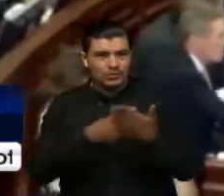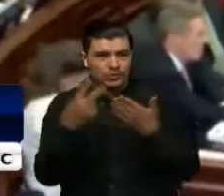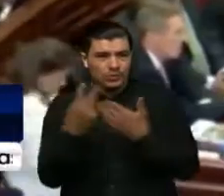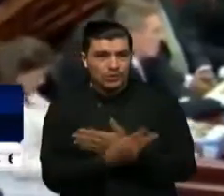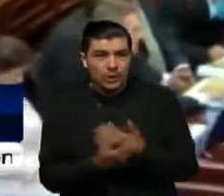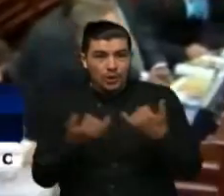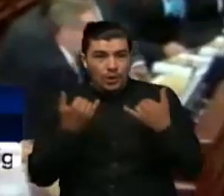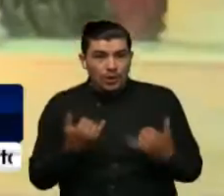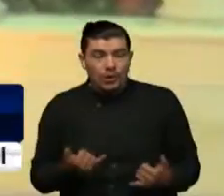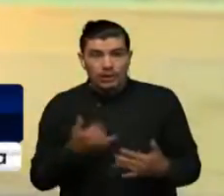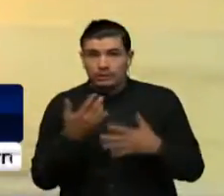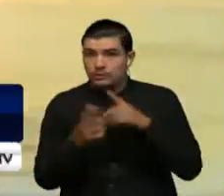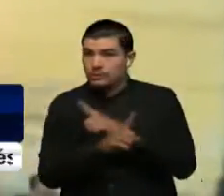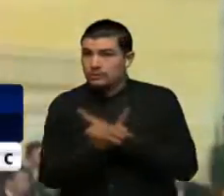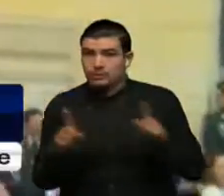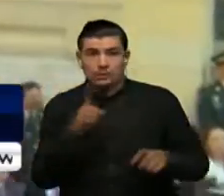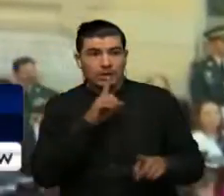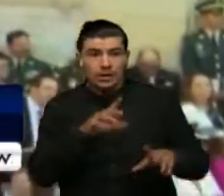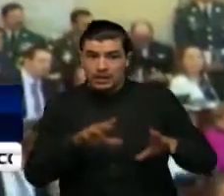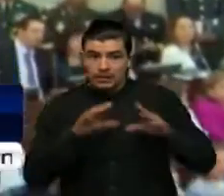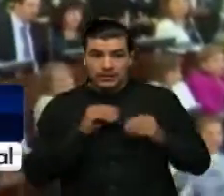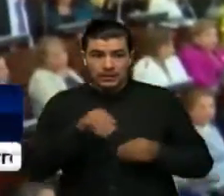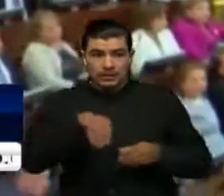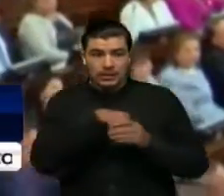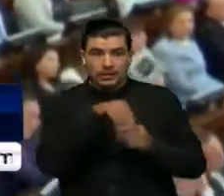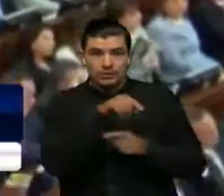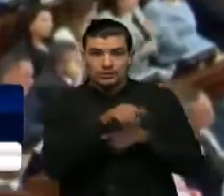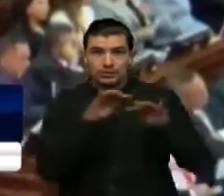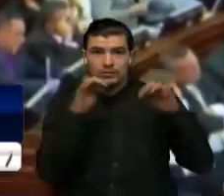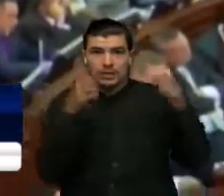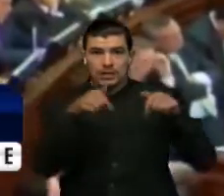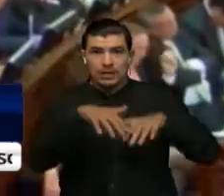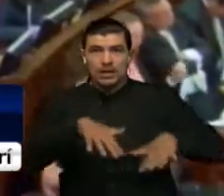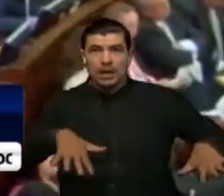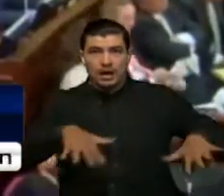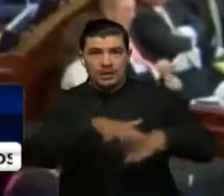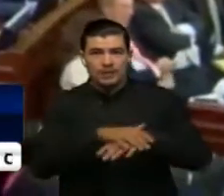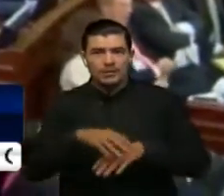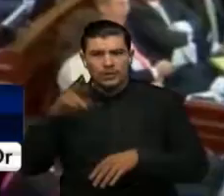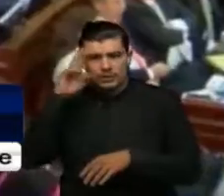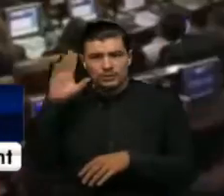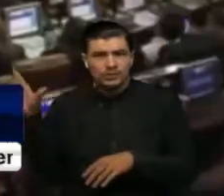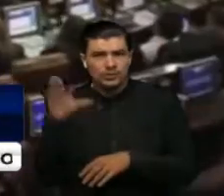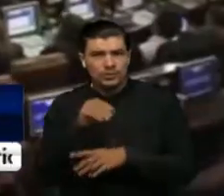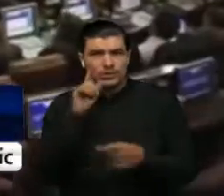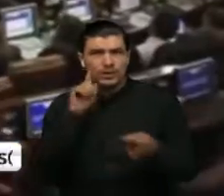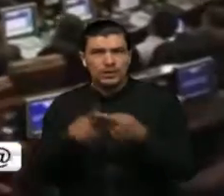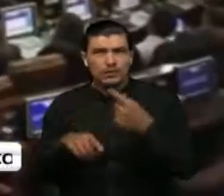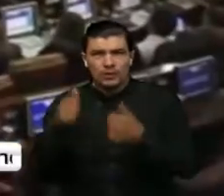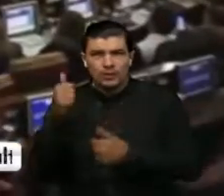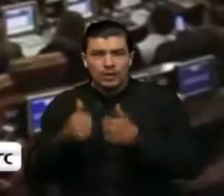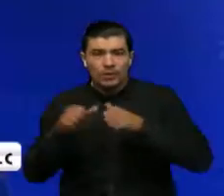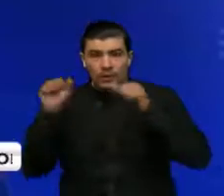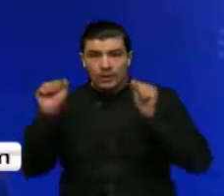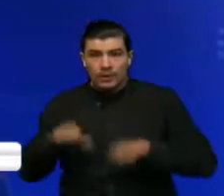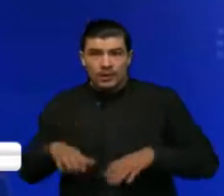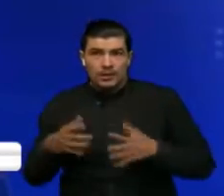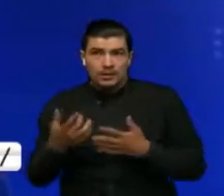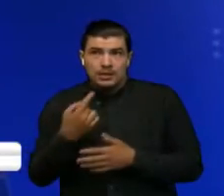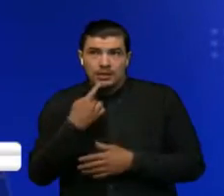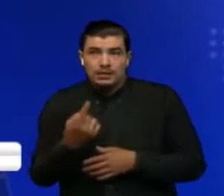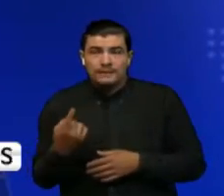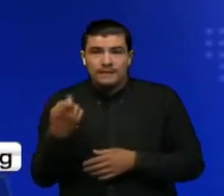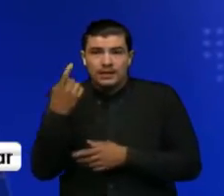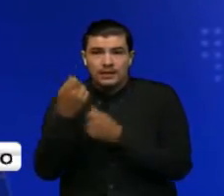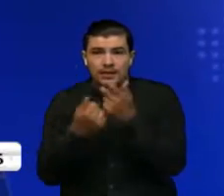que hoy están en tela de juicio y se debate en el interior del congreso de la república todo esto con el fin de cubrir el faltante de un presupuesto